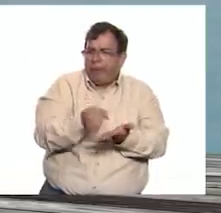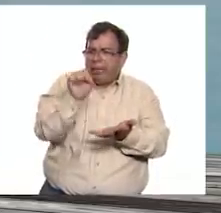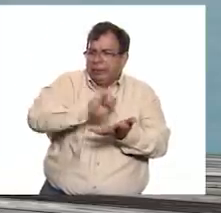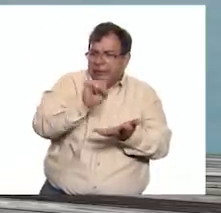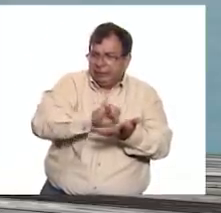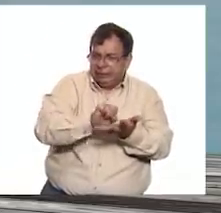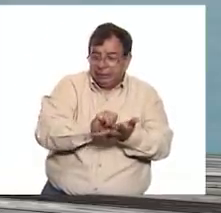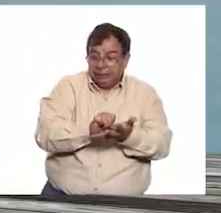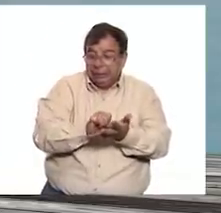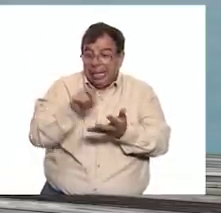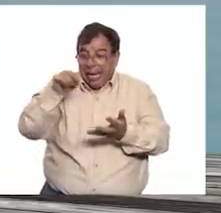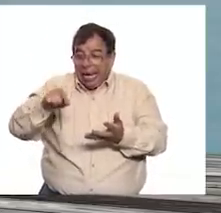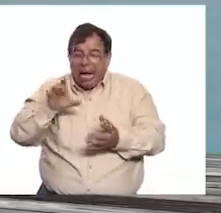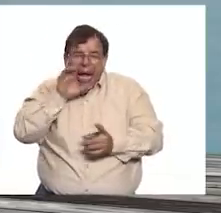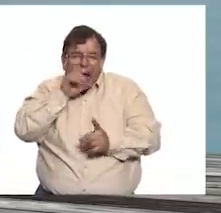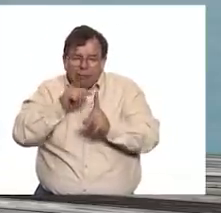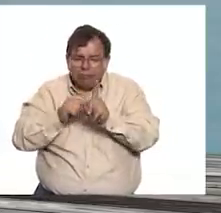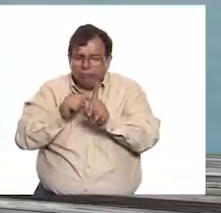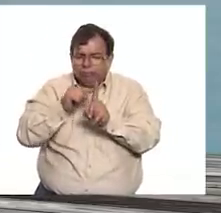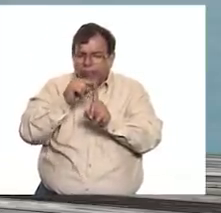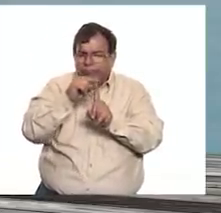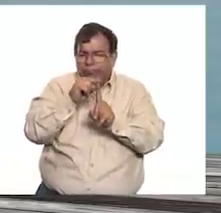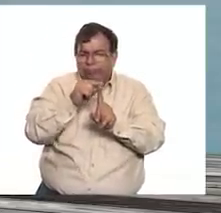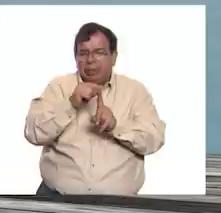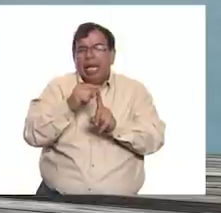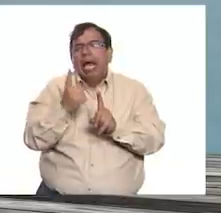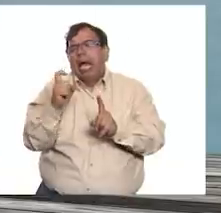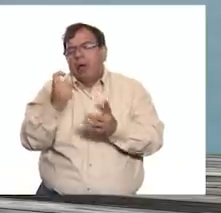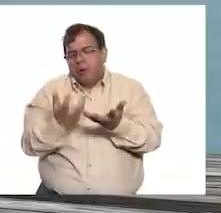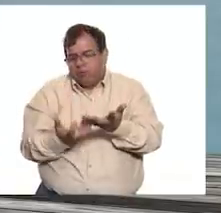Las altas temperaturas favorecen la evaporación y